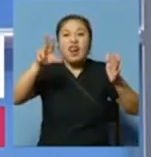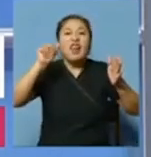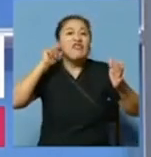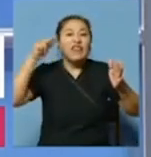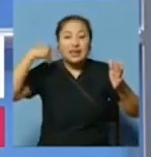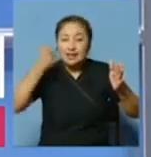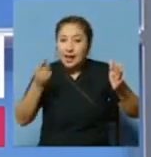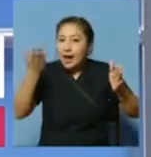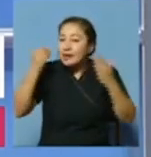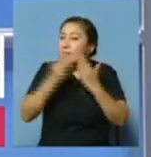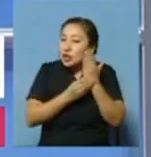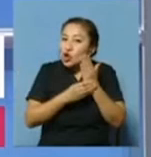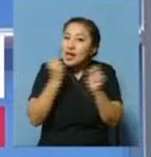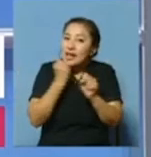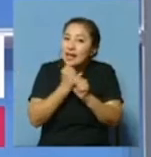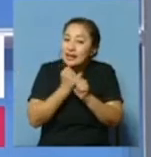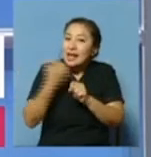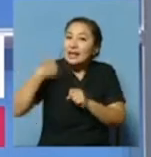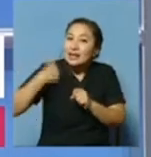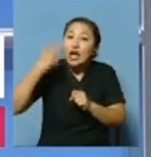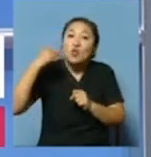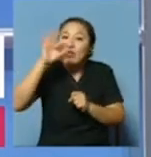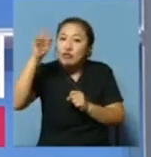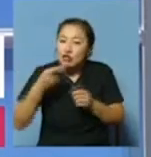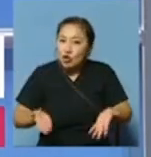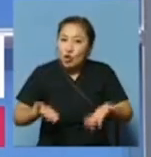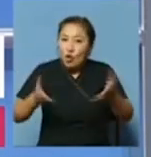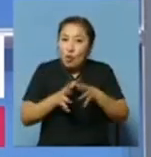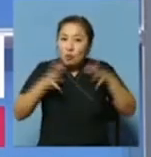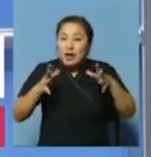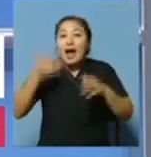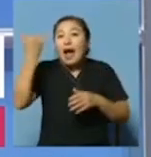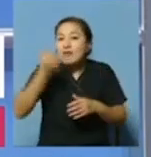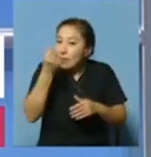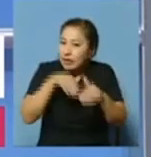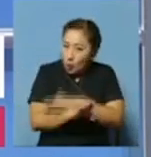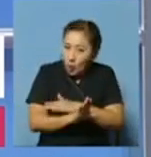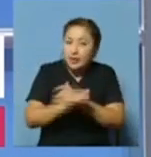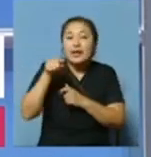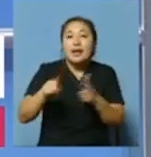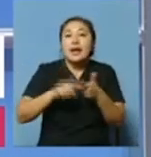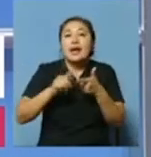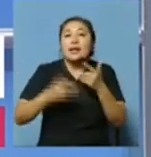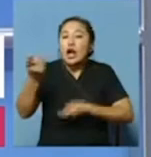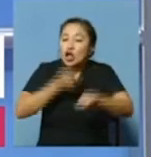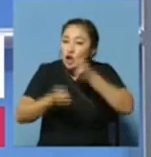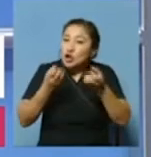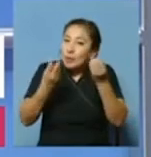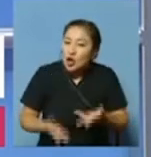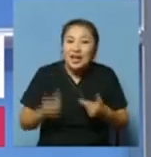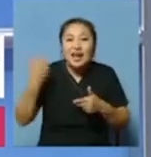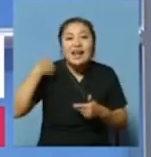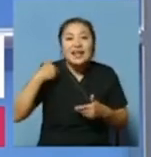lavagna fue ministro en argentina empezó a crecer al 9% teníamos superávit fiscal tenemos superávit de la balanza comercial la